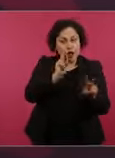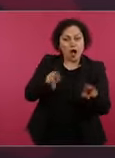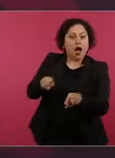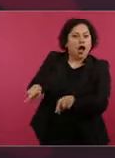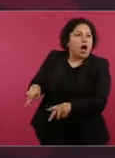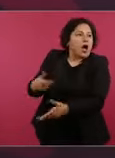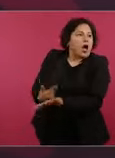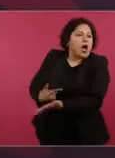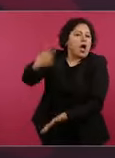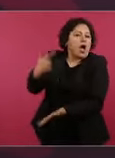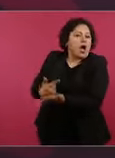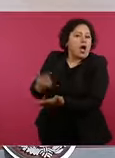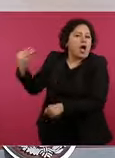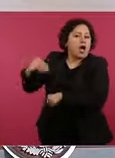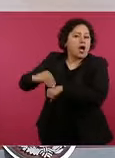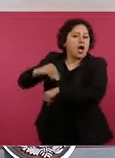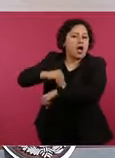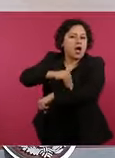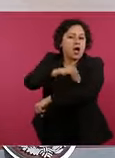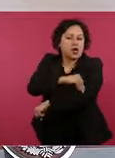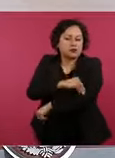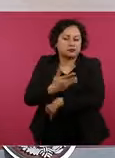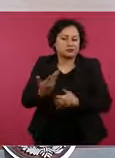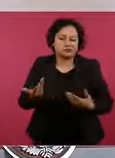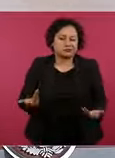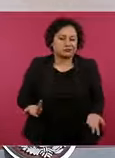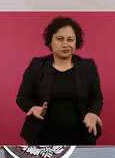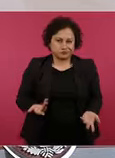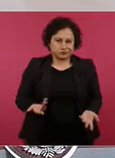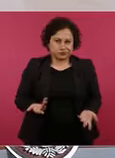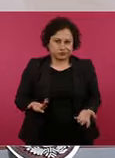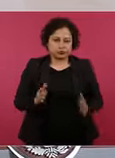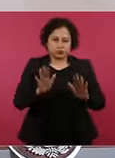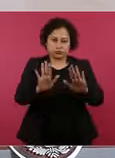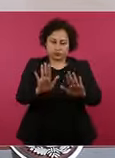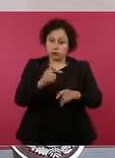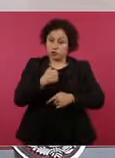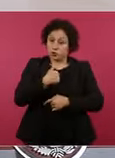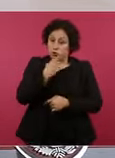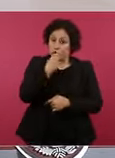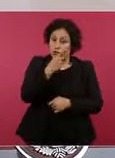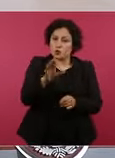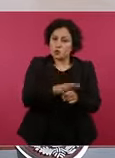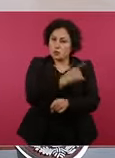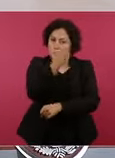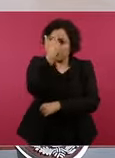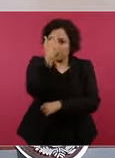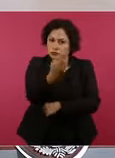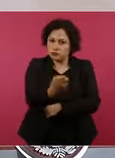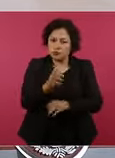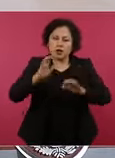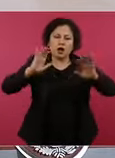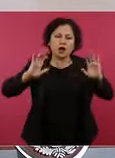cosas, y lo digo con toda claridad por cuestiones ideológicas,